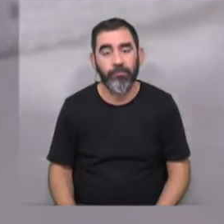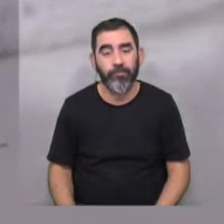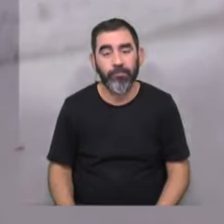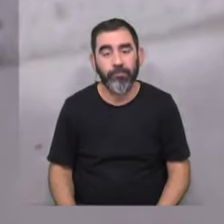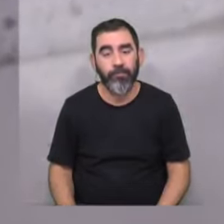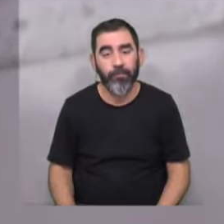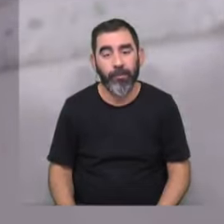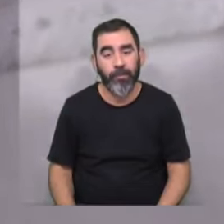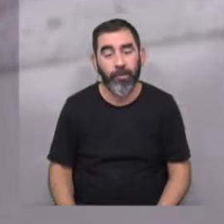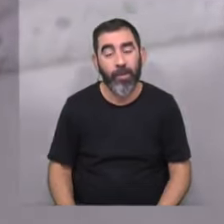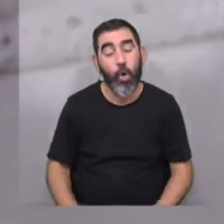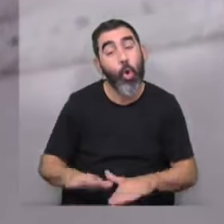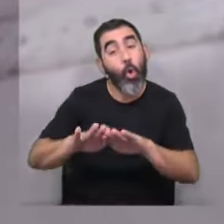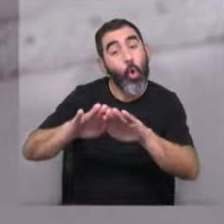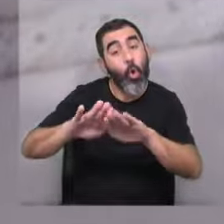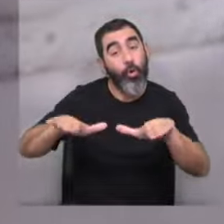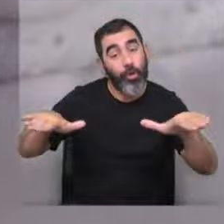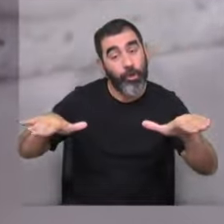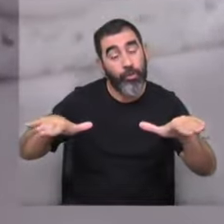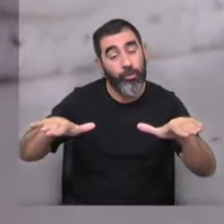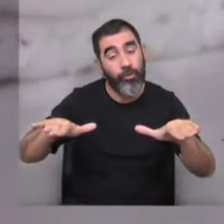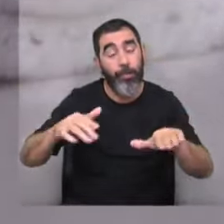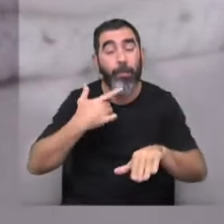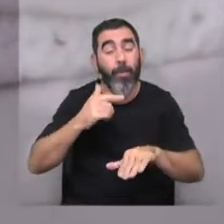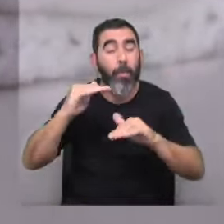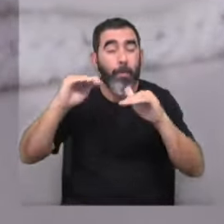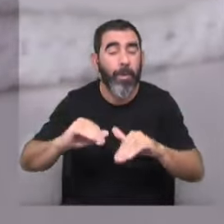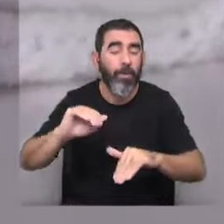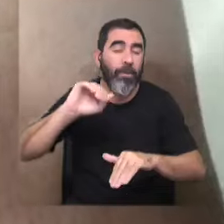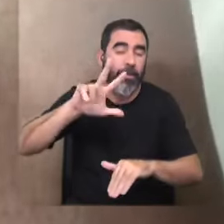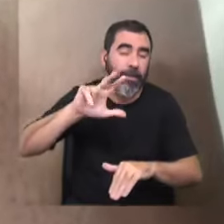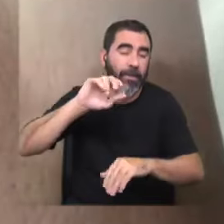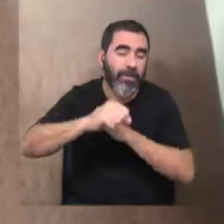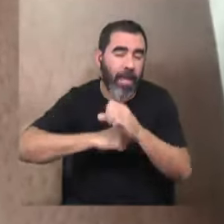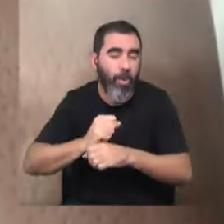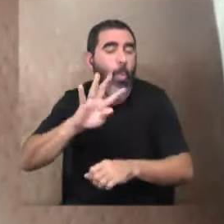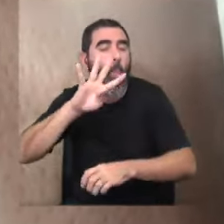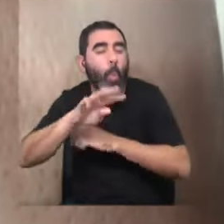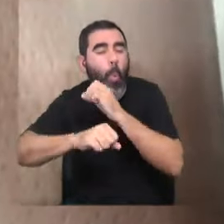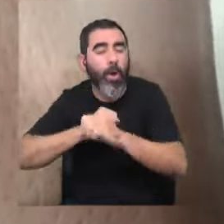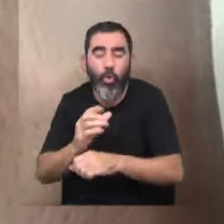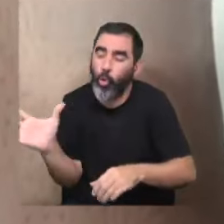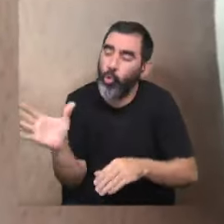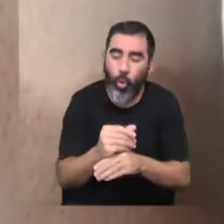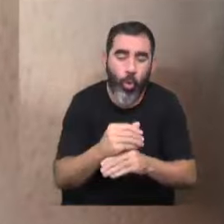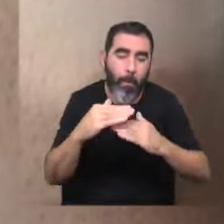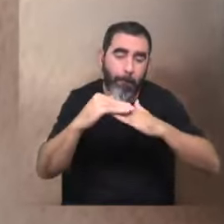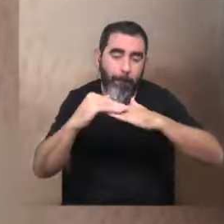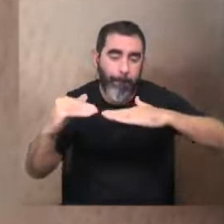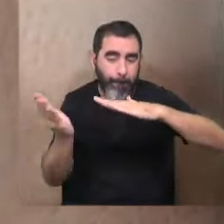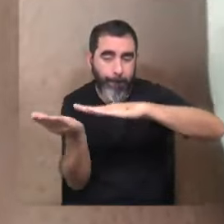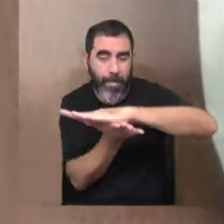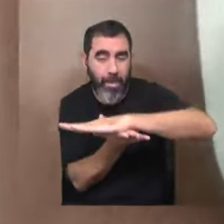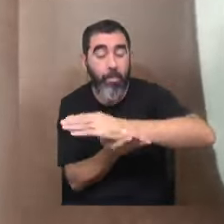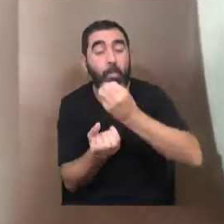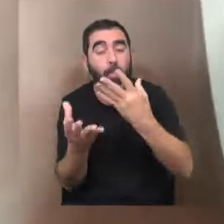Nosotros podemos ver que nuestros niños, sobre todo en los menores de 3, 4 años, todos van a tener pie plano. ¿Por qué? Porque